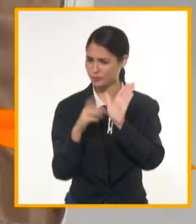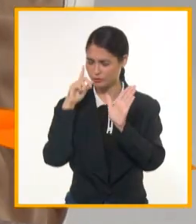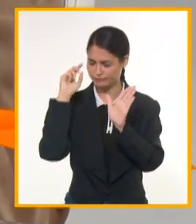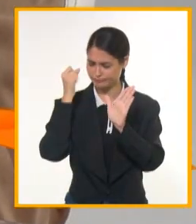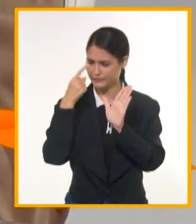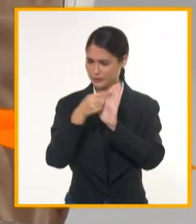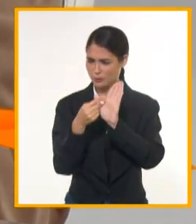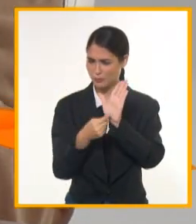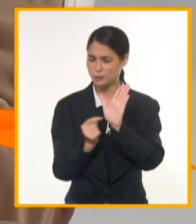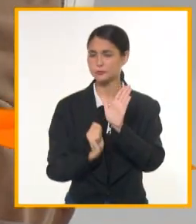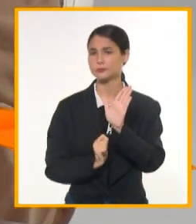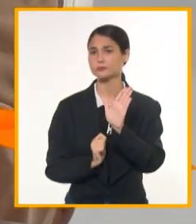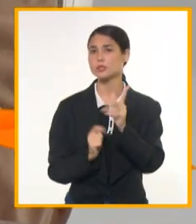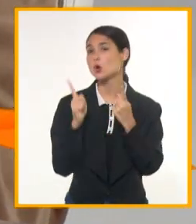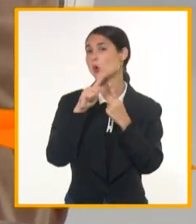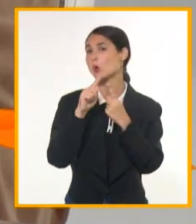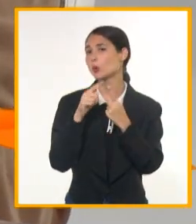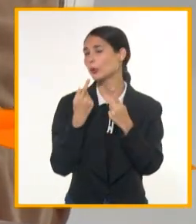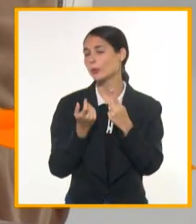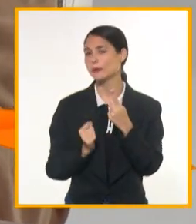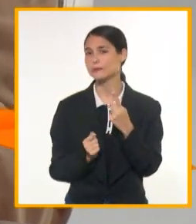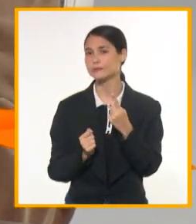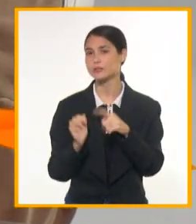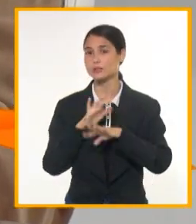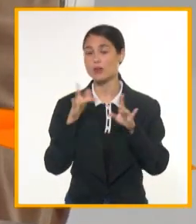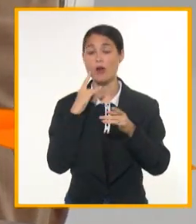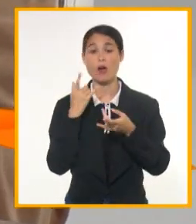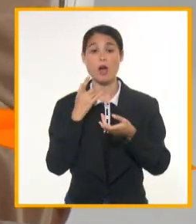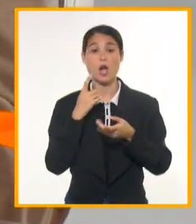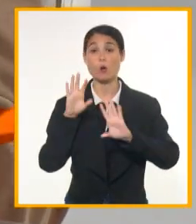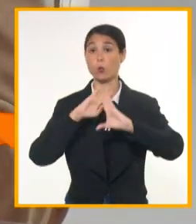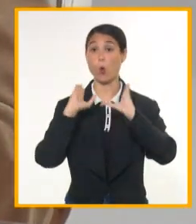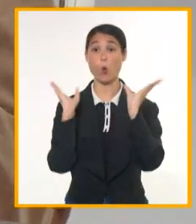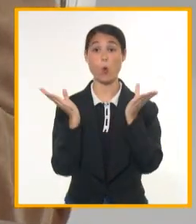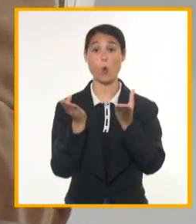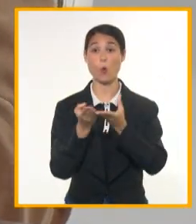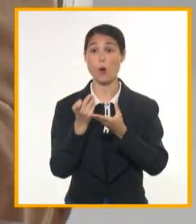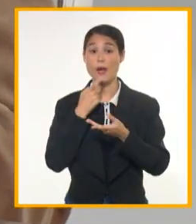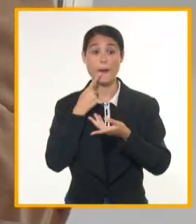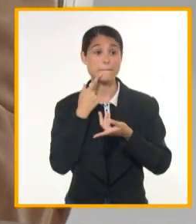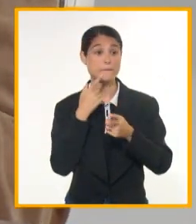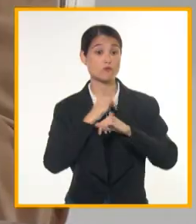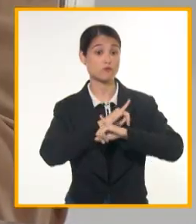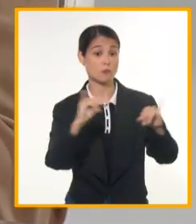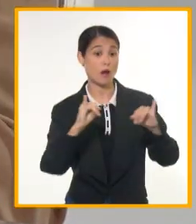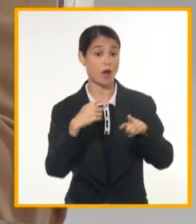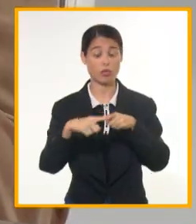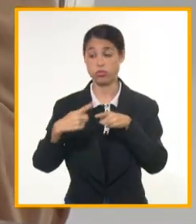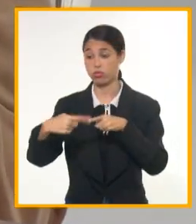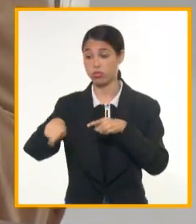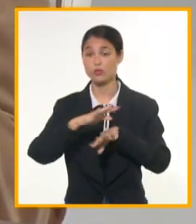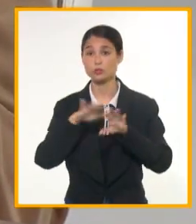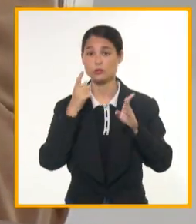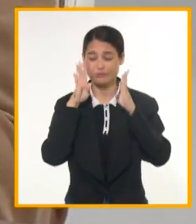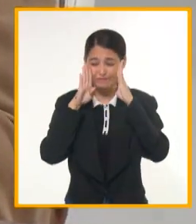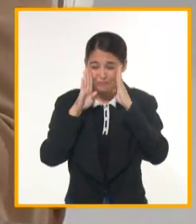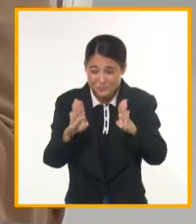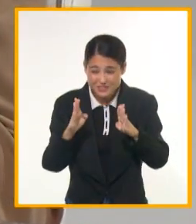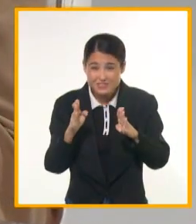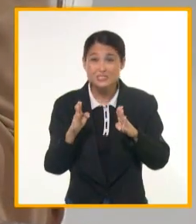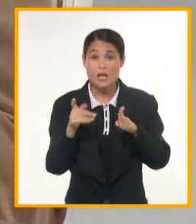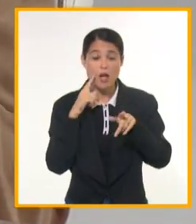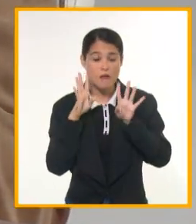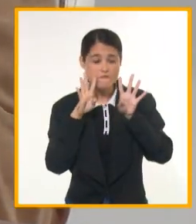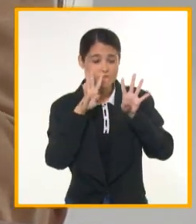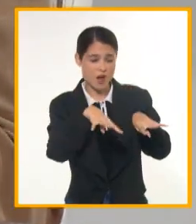es que todos los medios del planeta, por supuesto que están centrados, lamentablemente centran